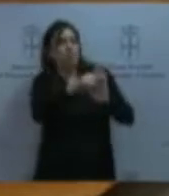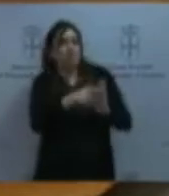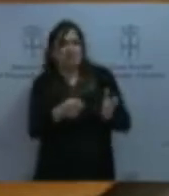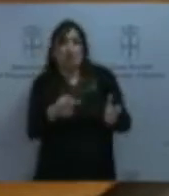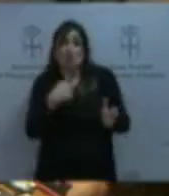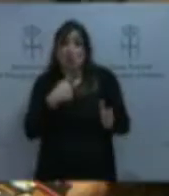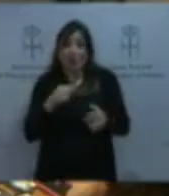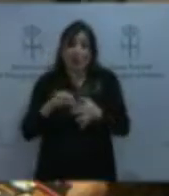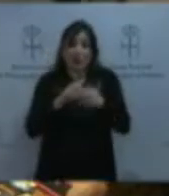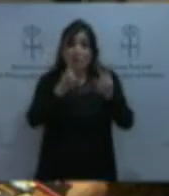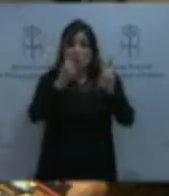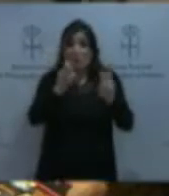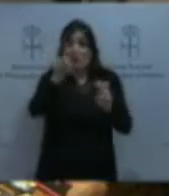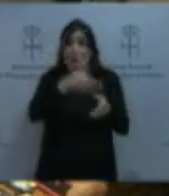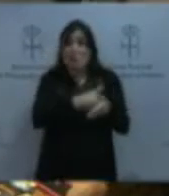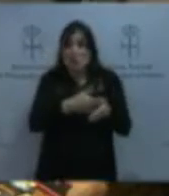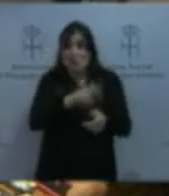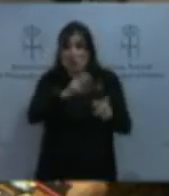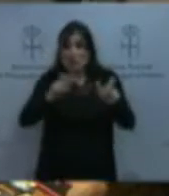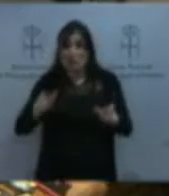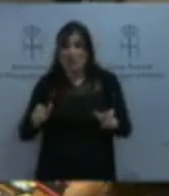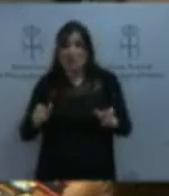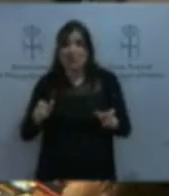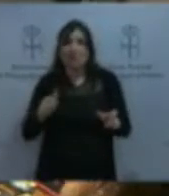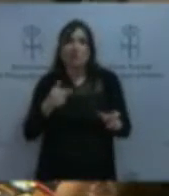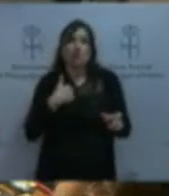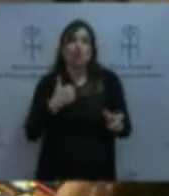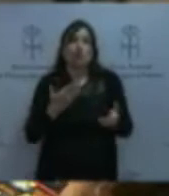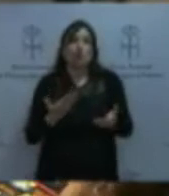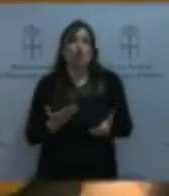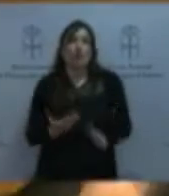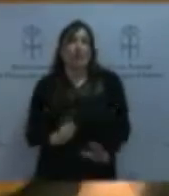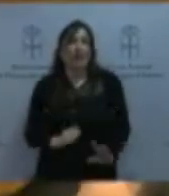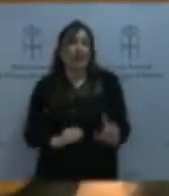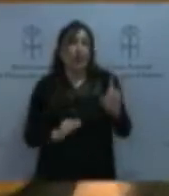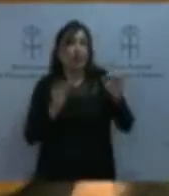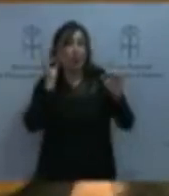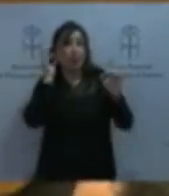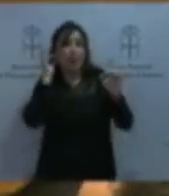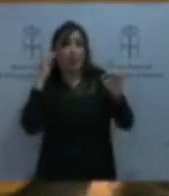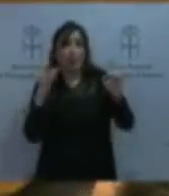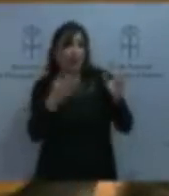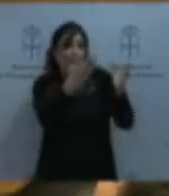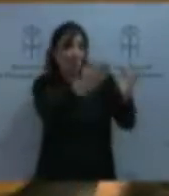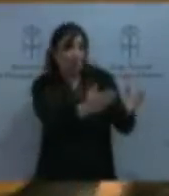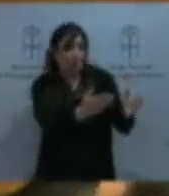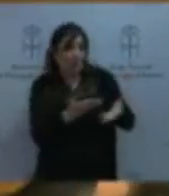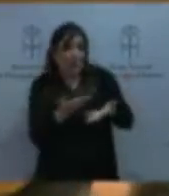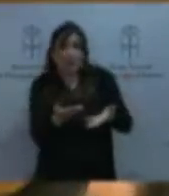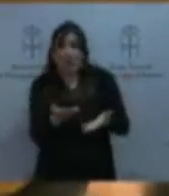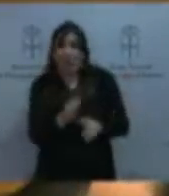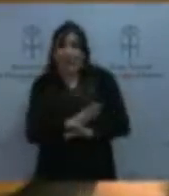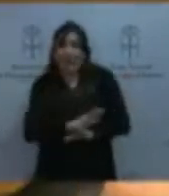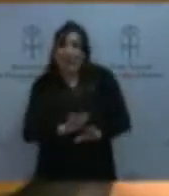tengo una hija, pero la suya me parece nula. Así que vaya espabilando si quiere hacer una auténticamente real. Y, en todo caso,